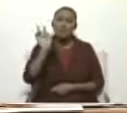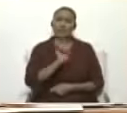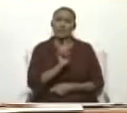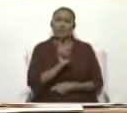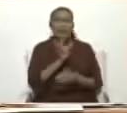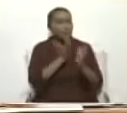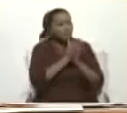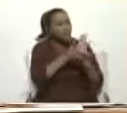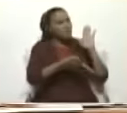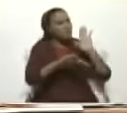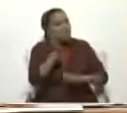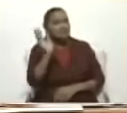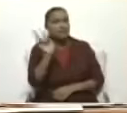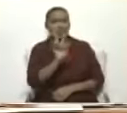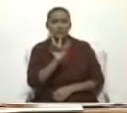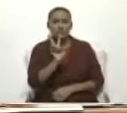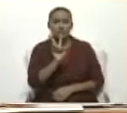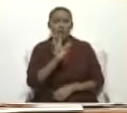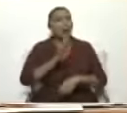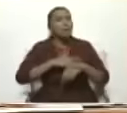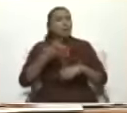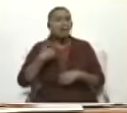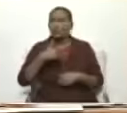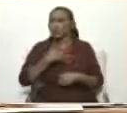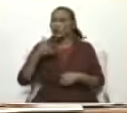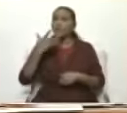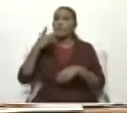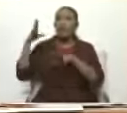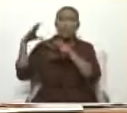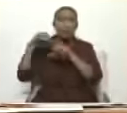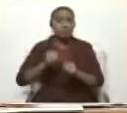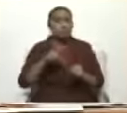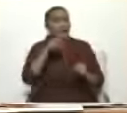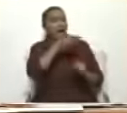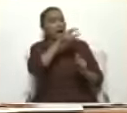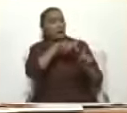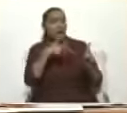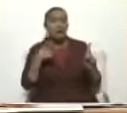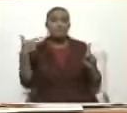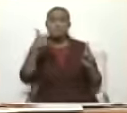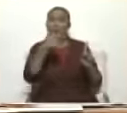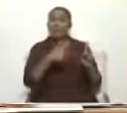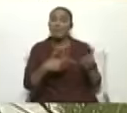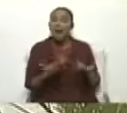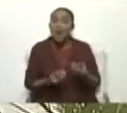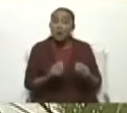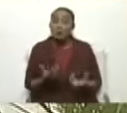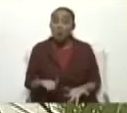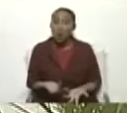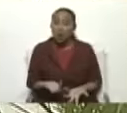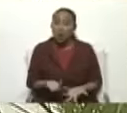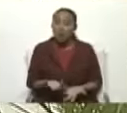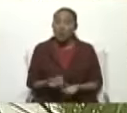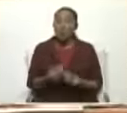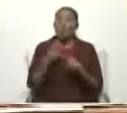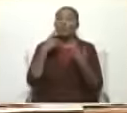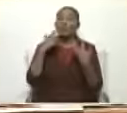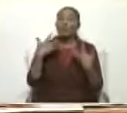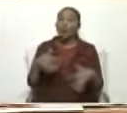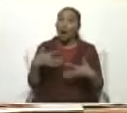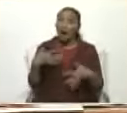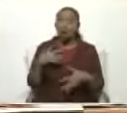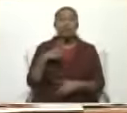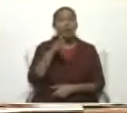Vete de Venezuela. Porque yo no quiero que cuando invadan este país tú vayas a morir. Eso ocurrió en Venezuela. Yo lo he escuchado de